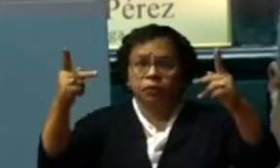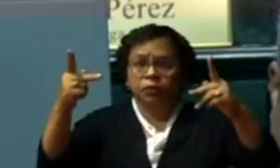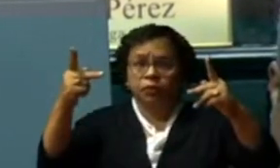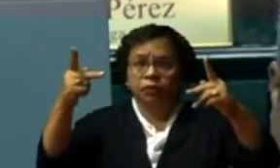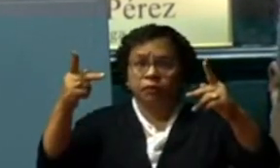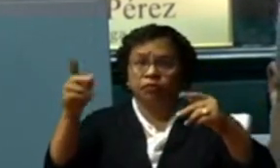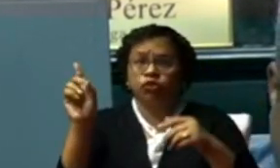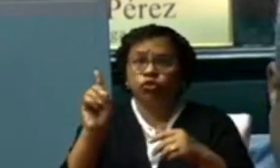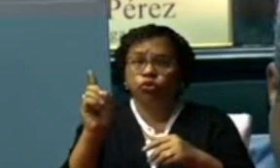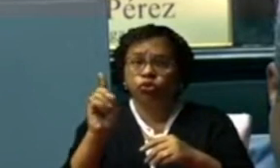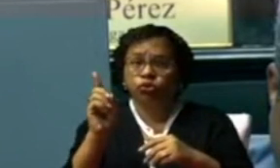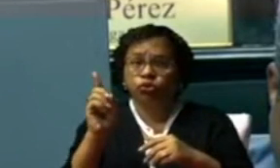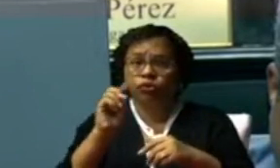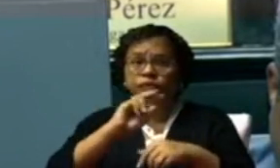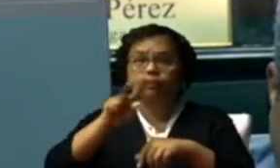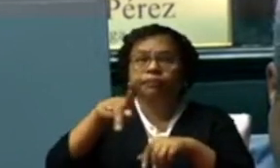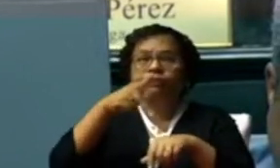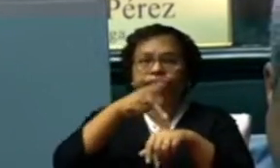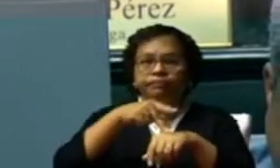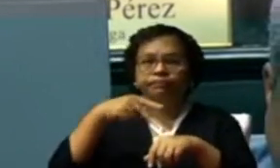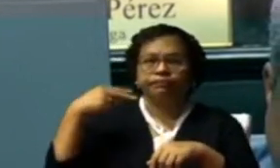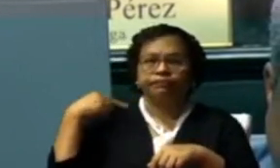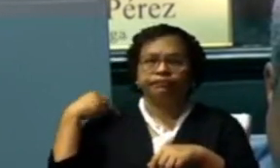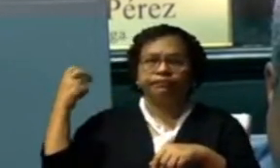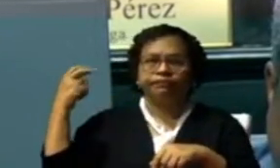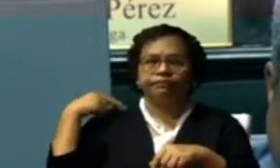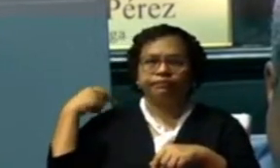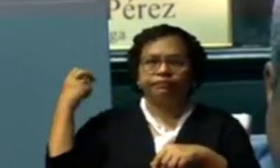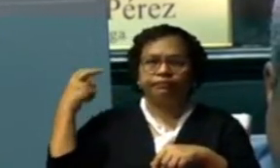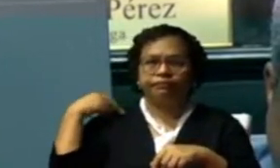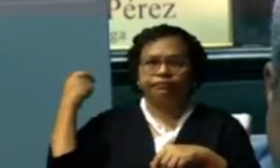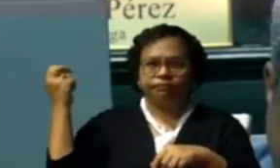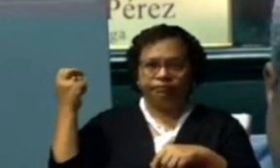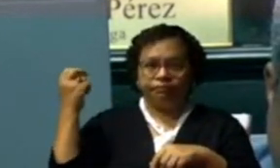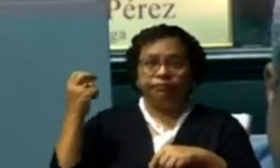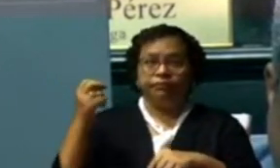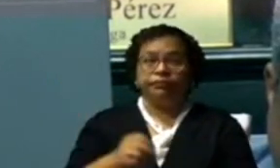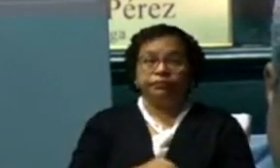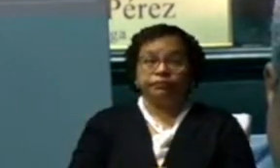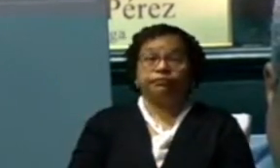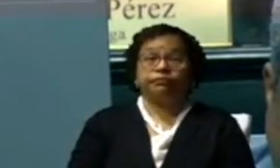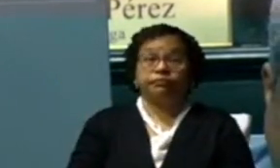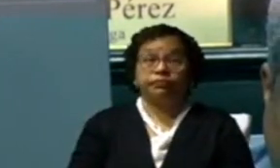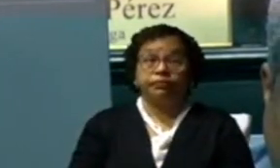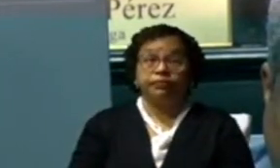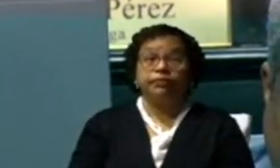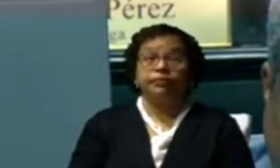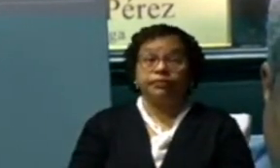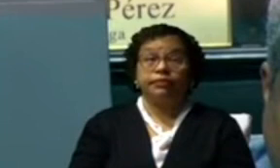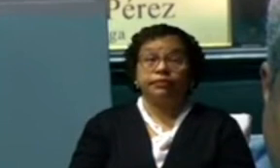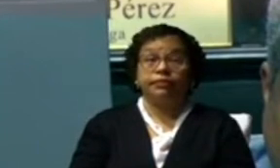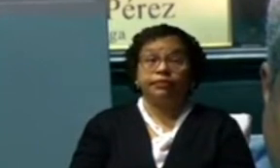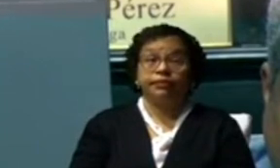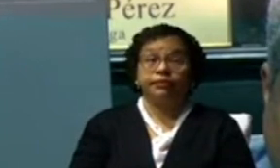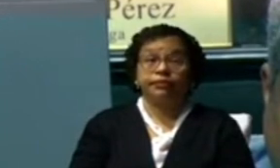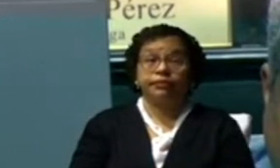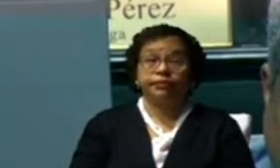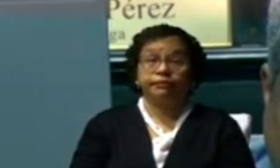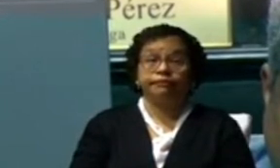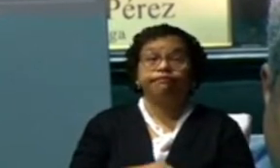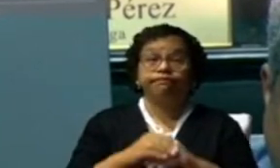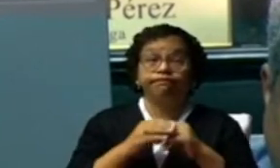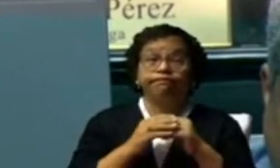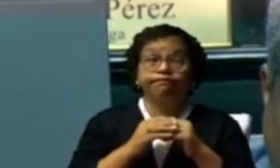Nosotros somos criados y nacidos en el municipio de Nagua. Y que nosotros tengamos la idea